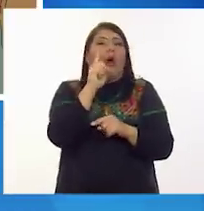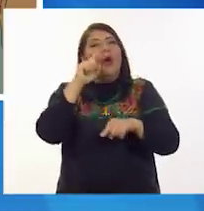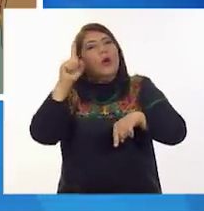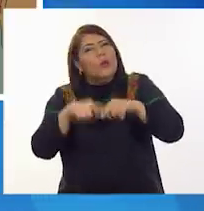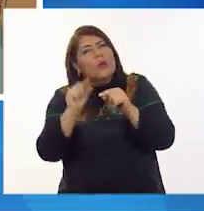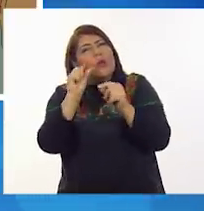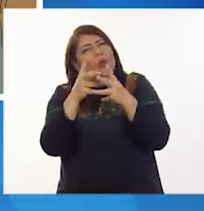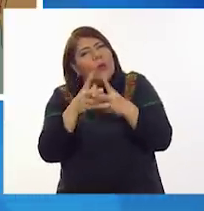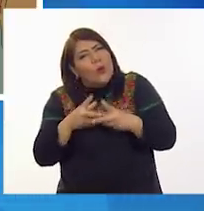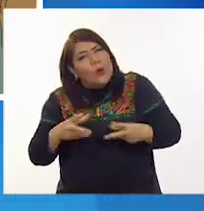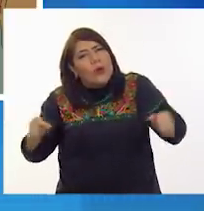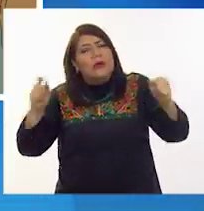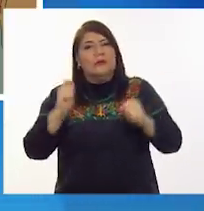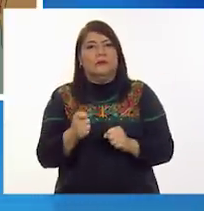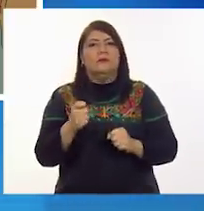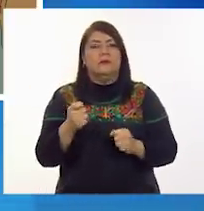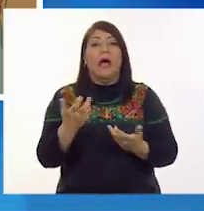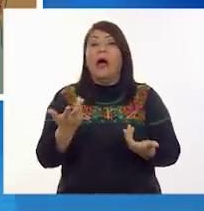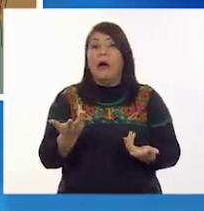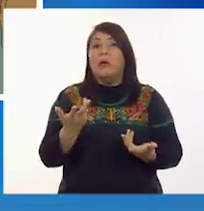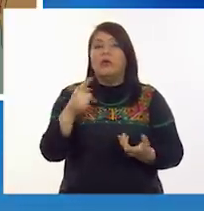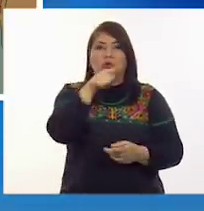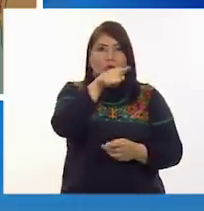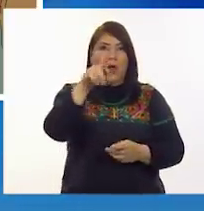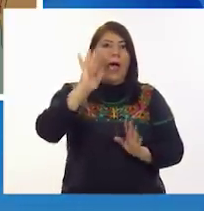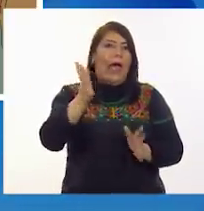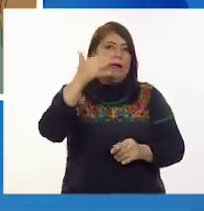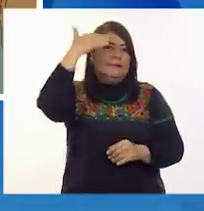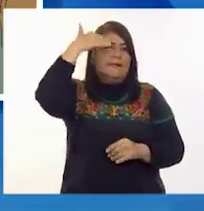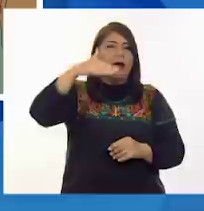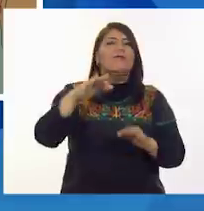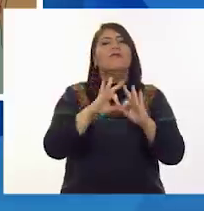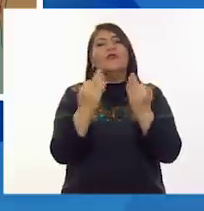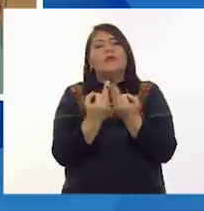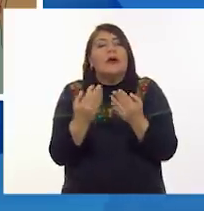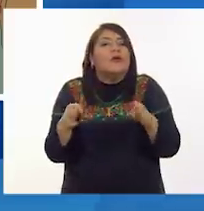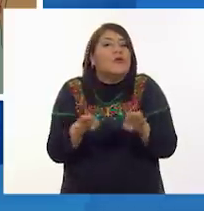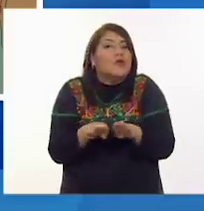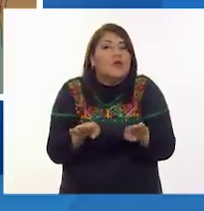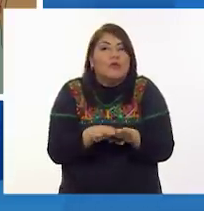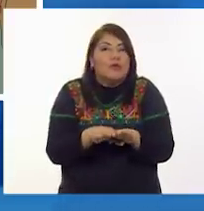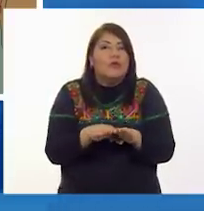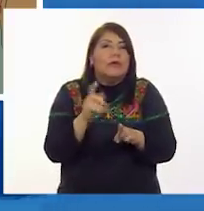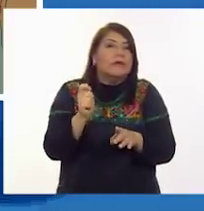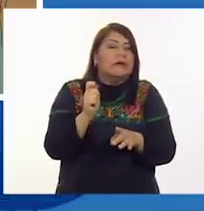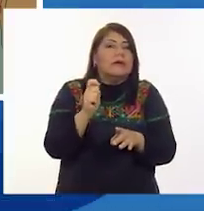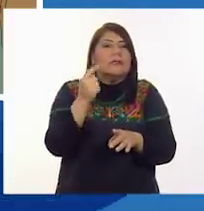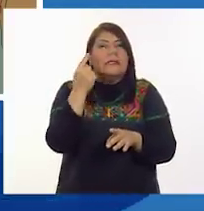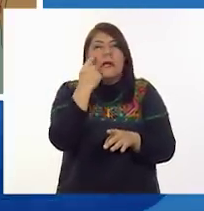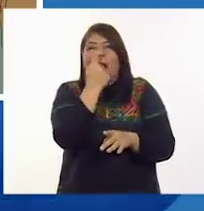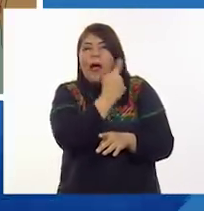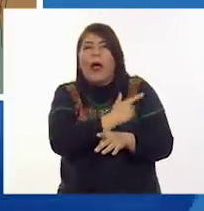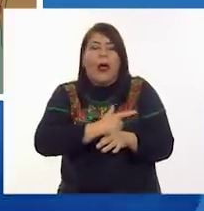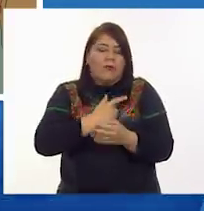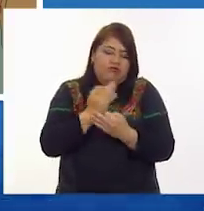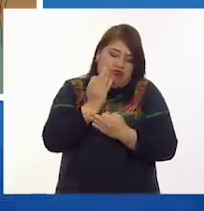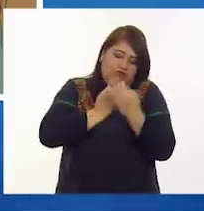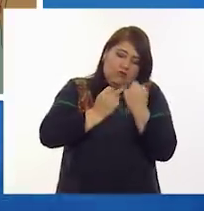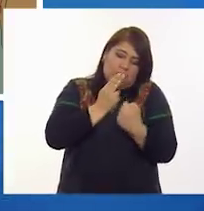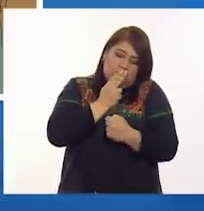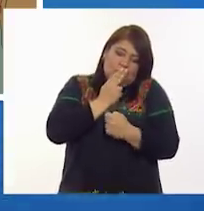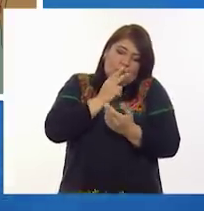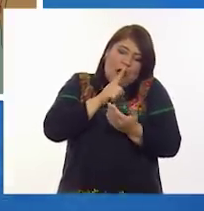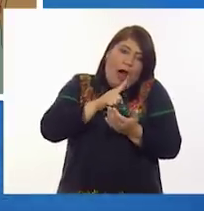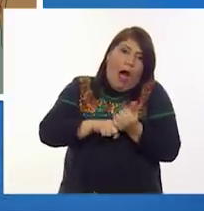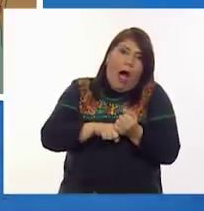pues ya, ustedes sabrán cuál es la forma en que les gusta apapacharse, ¿no? O que